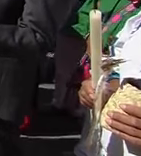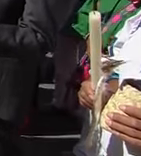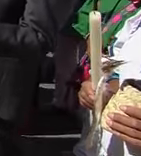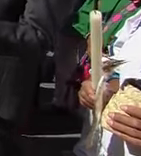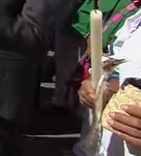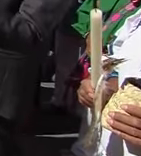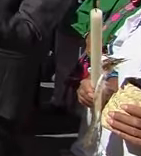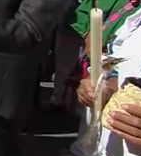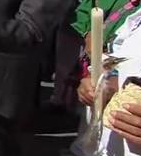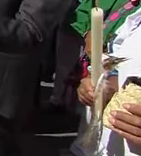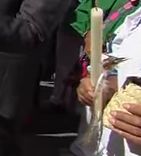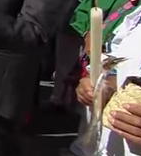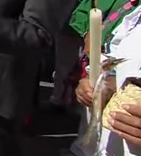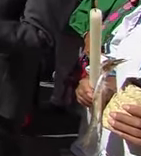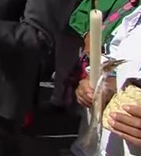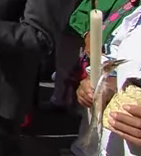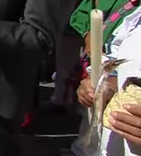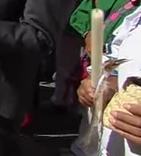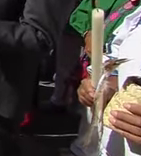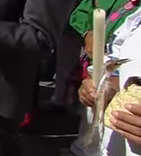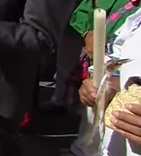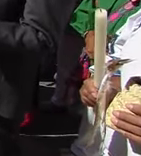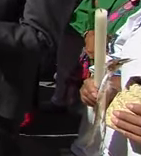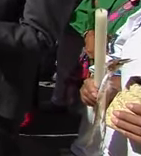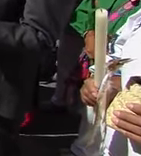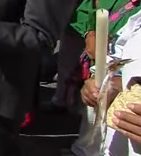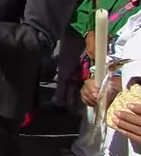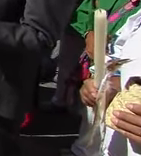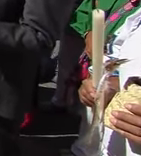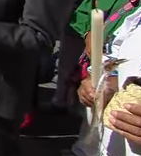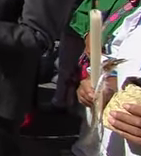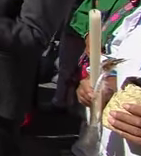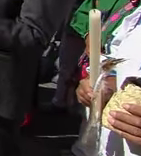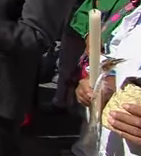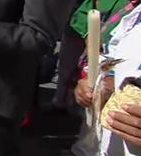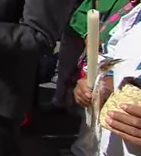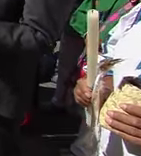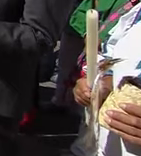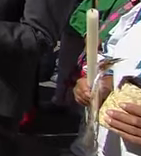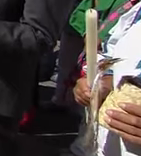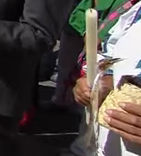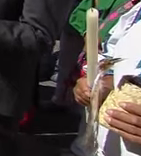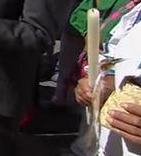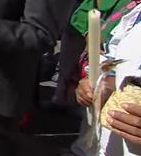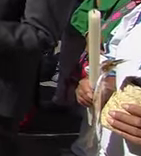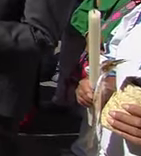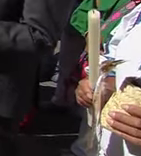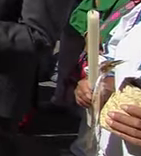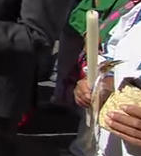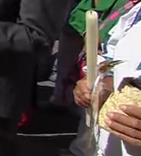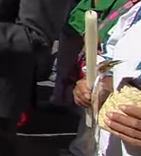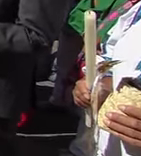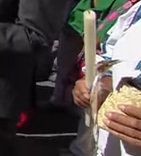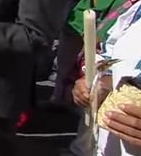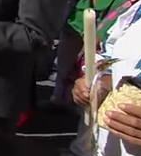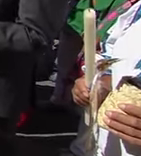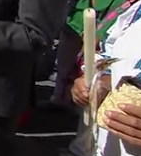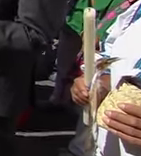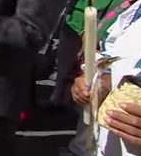ahí ya firmamos los compromisos, el plan de justicia para las